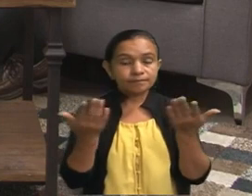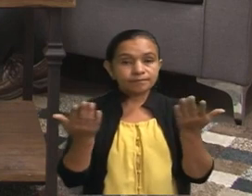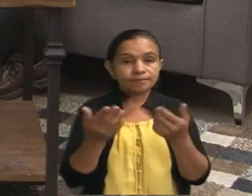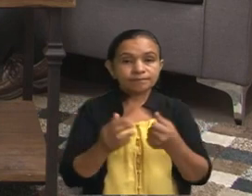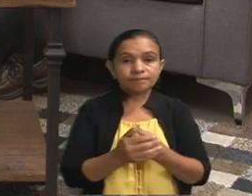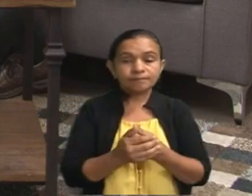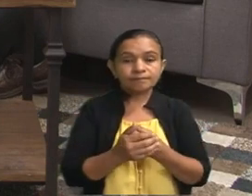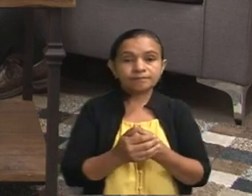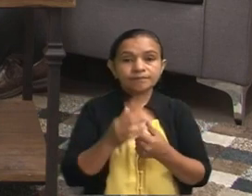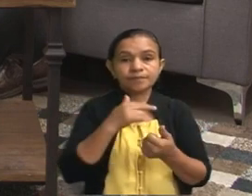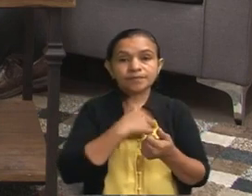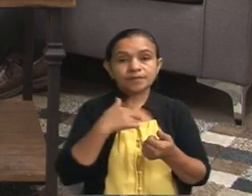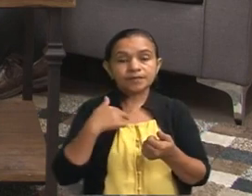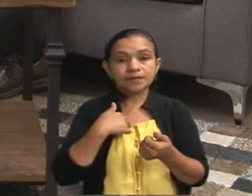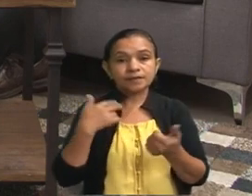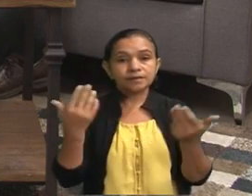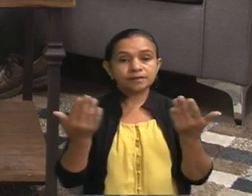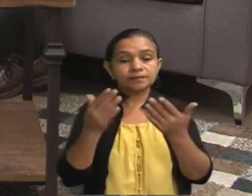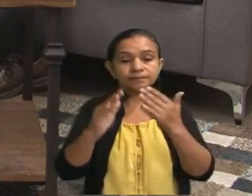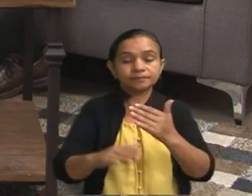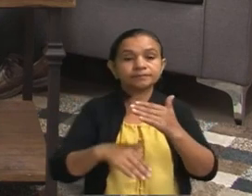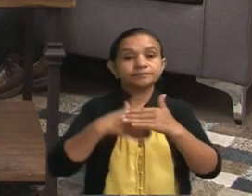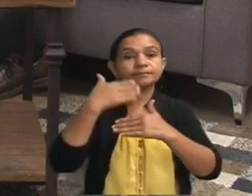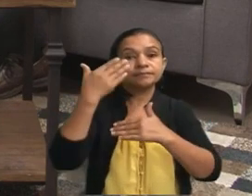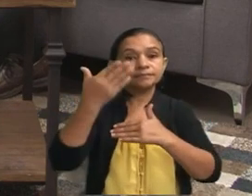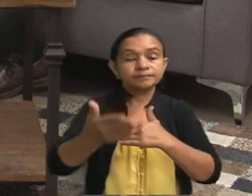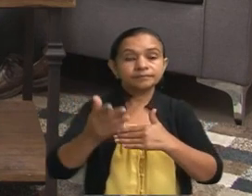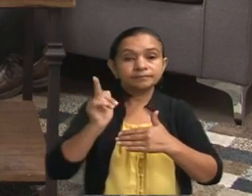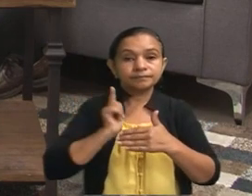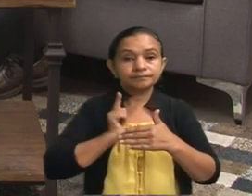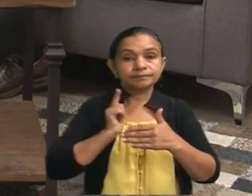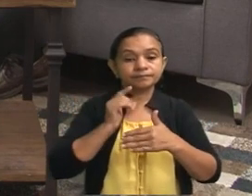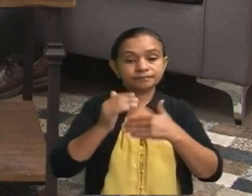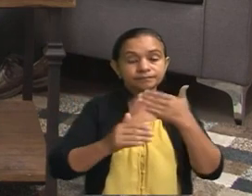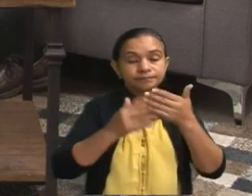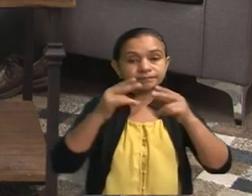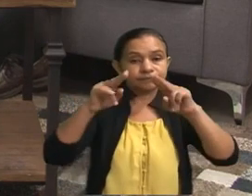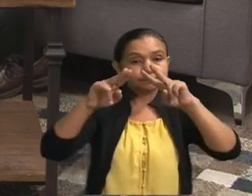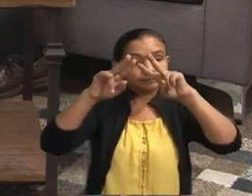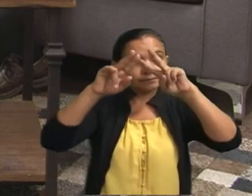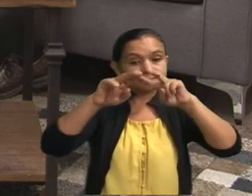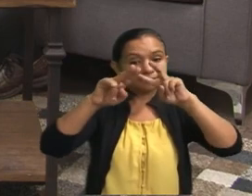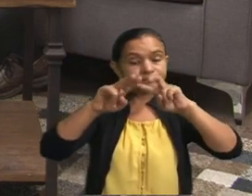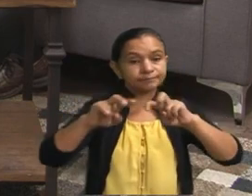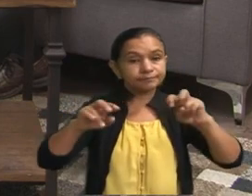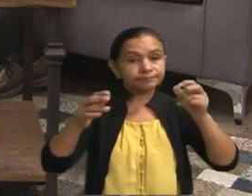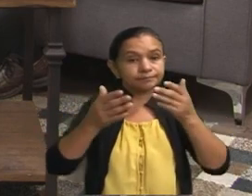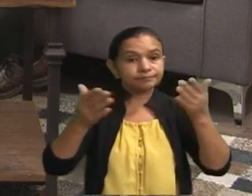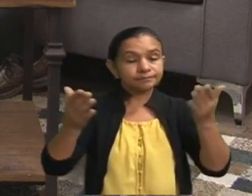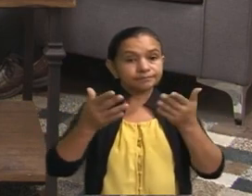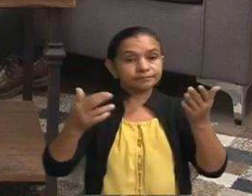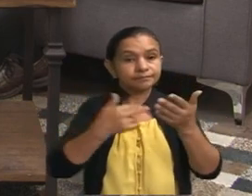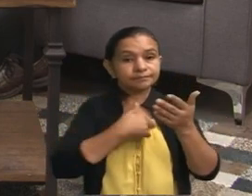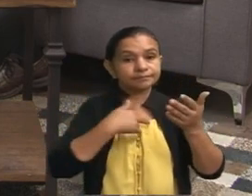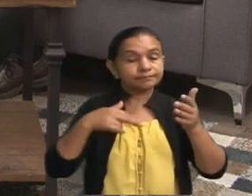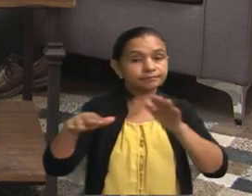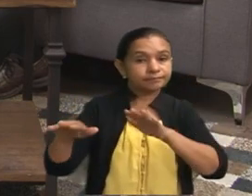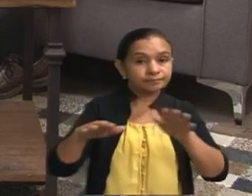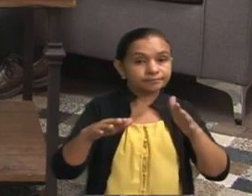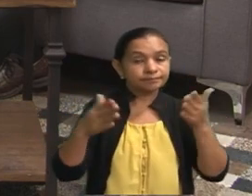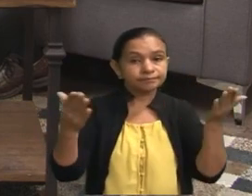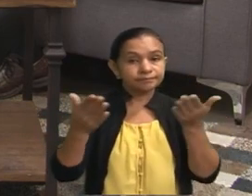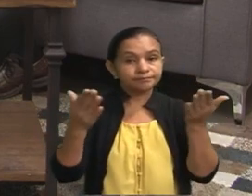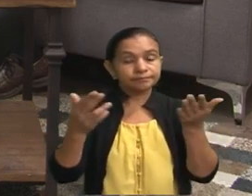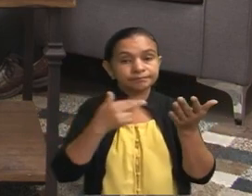horas, demasiado, ¿no? Y después vamos a tener un proceso de analizar qué funcionó, qué no funcionó, se